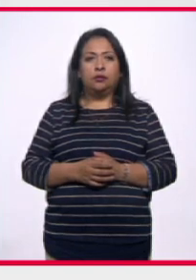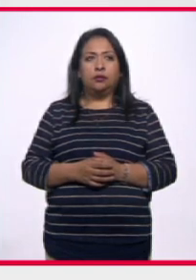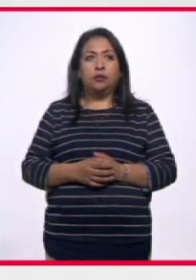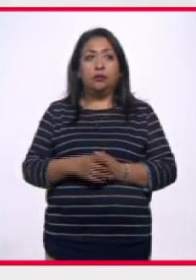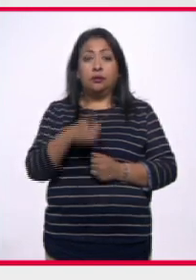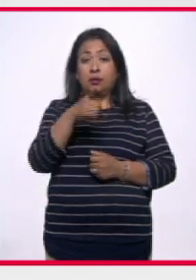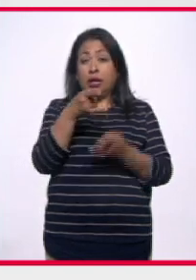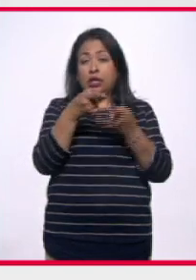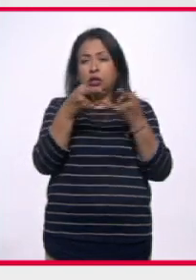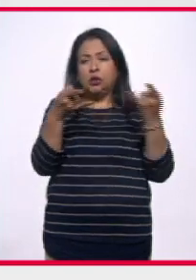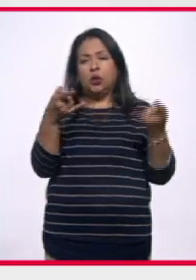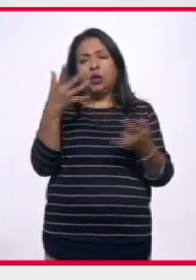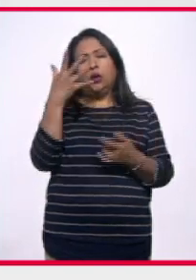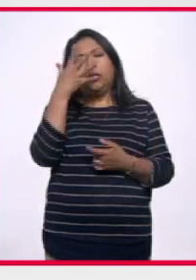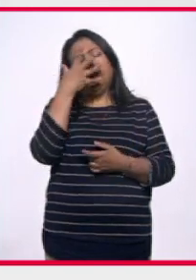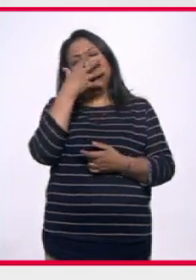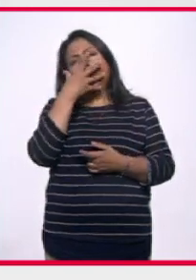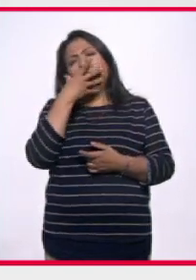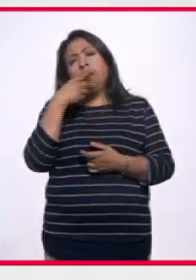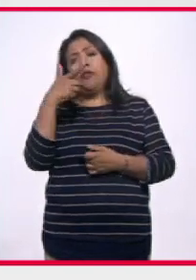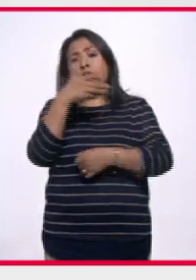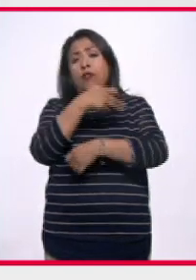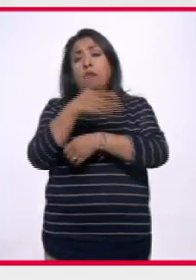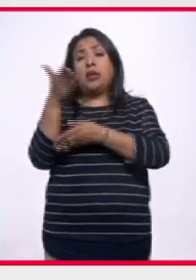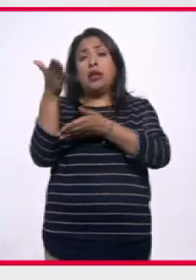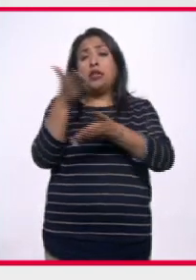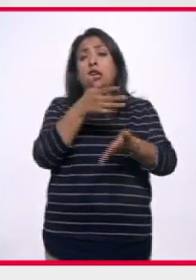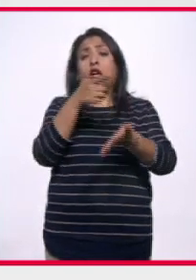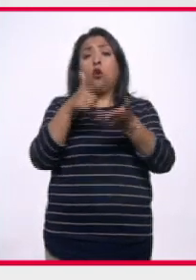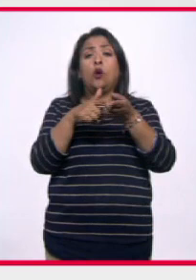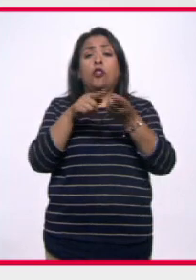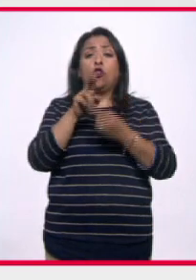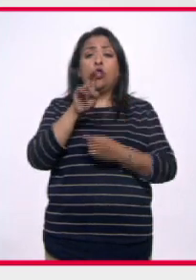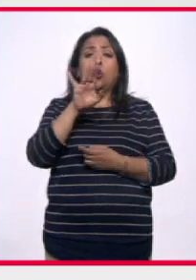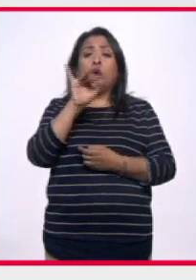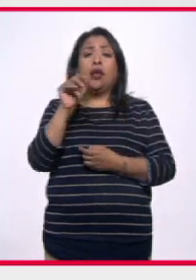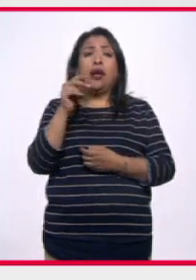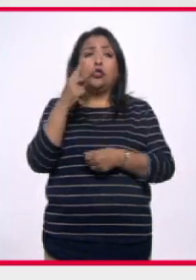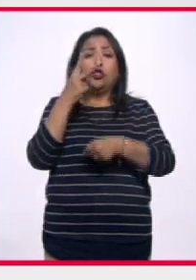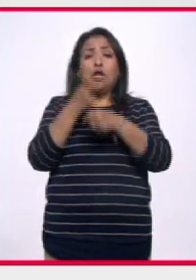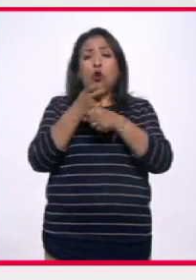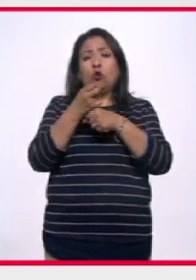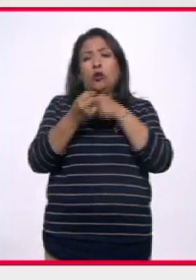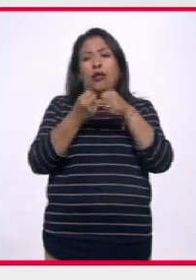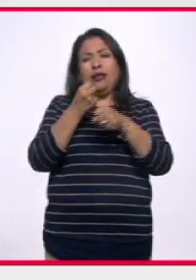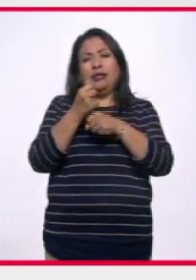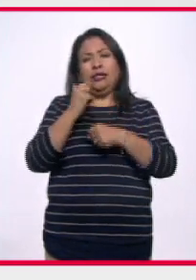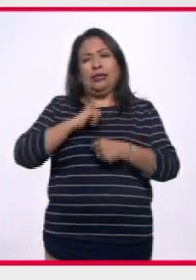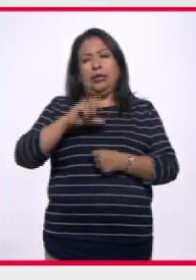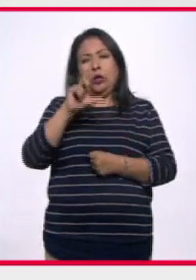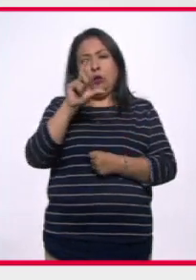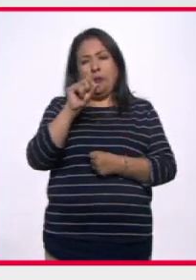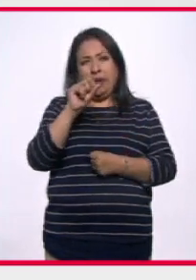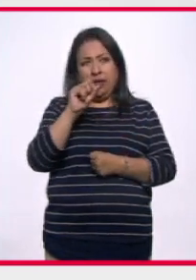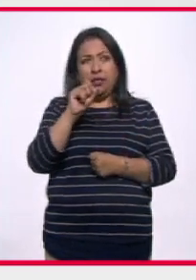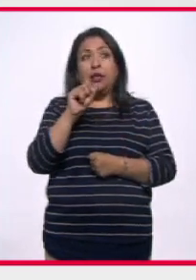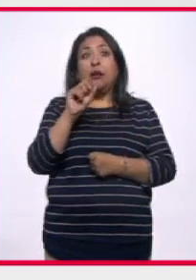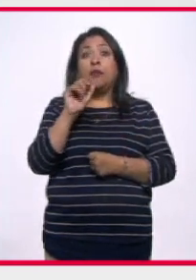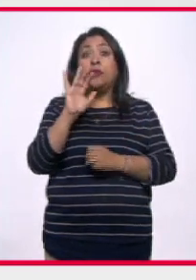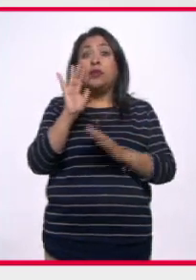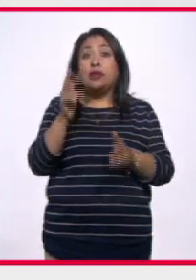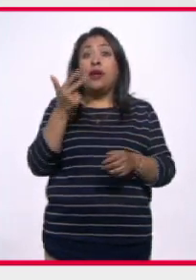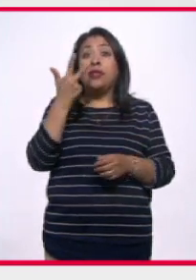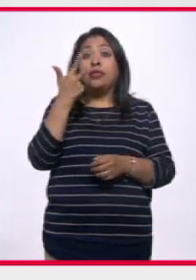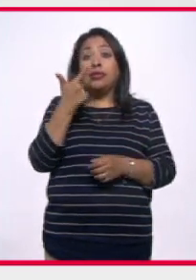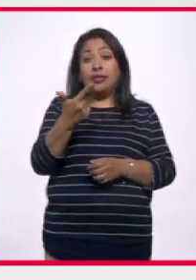su historia es fascinante su familia llegó procedente de ucrania la segunda década del siglo 20 son ya tres